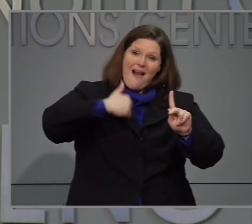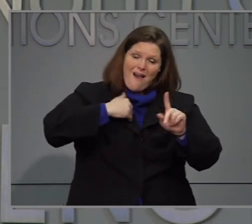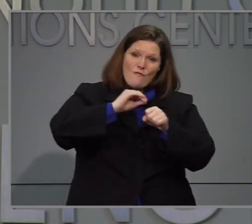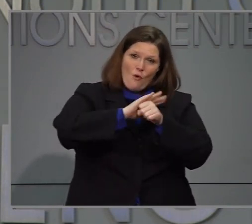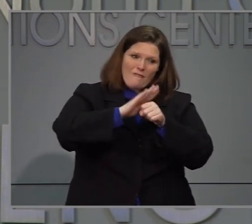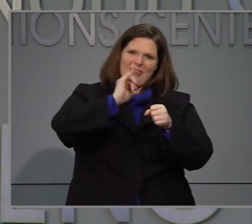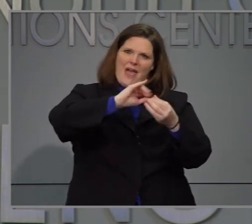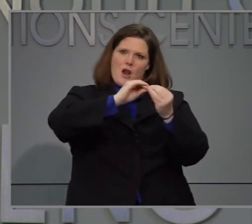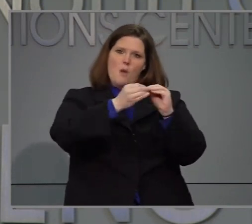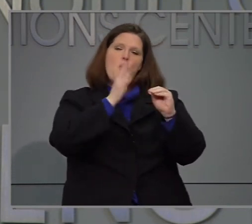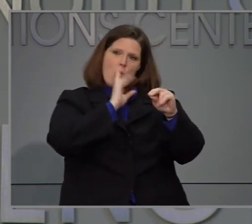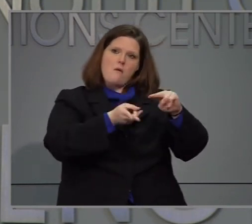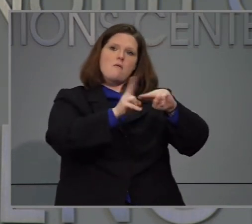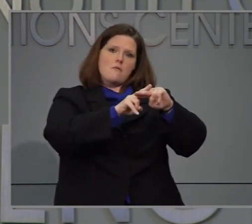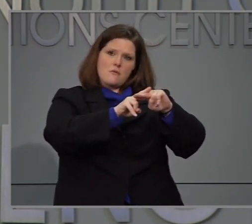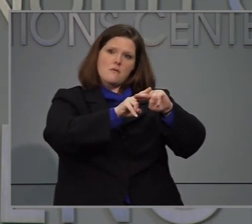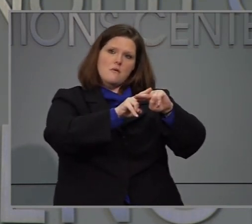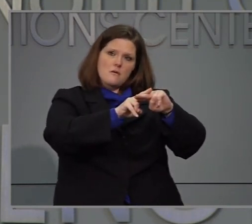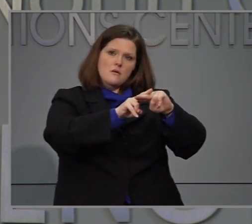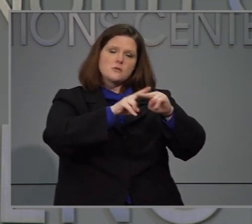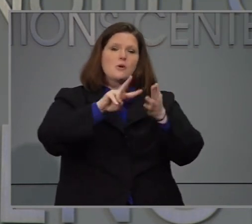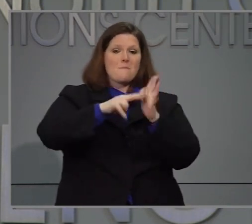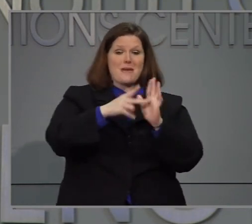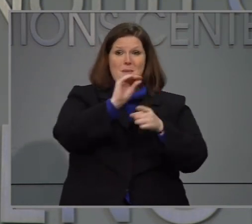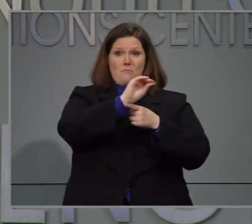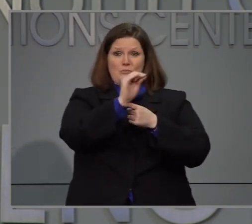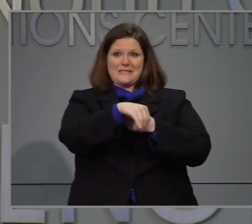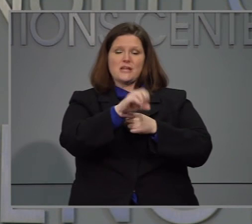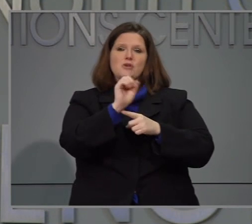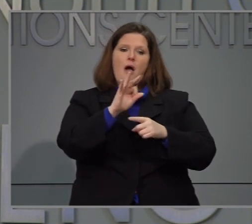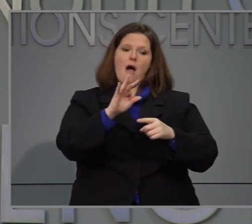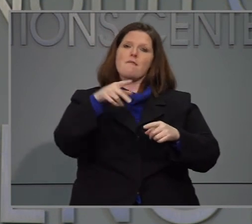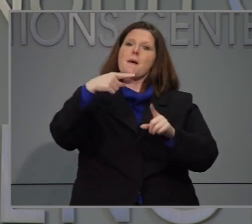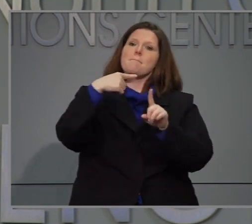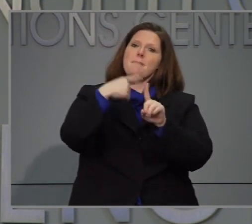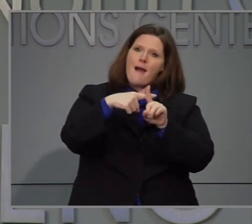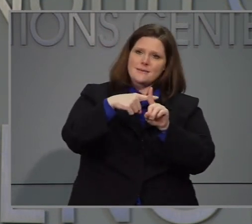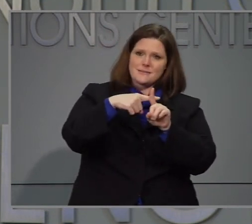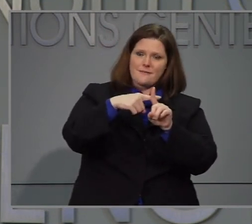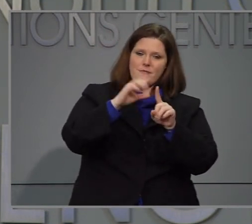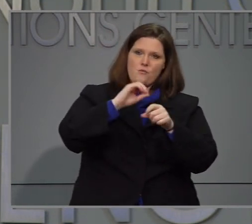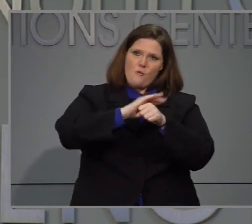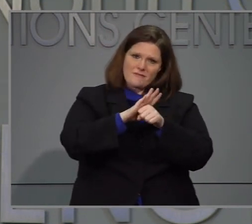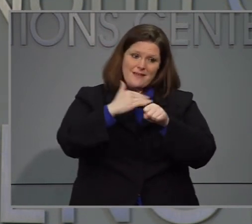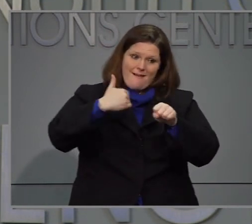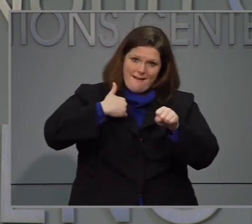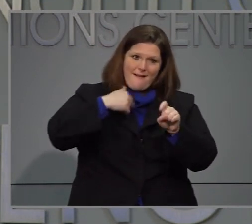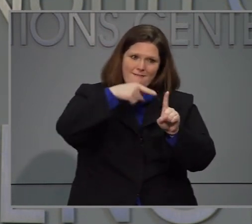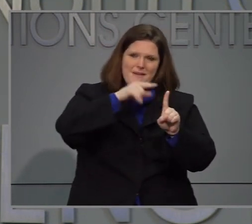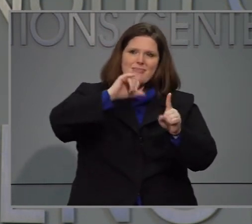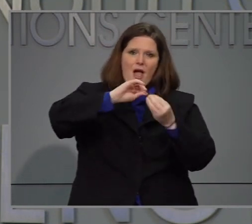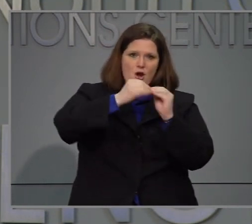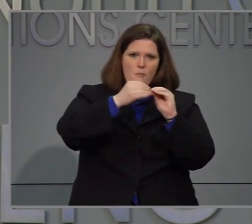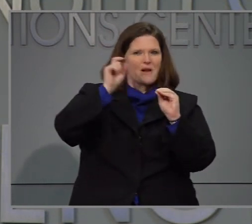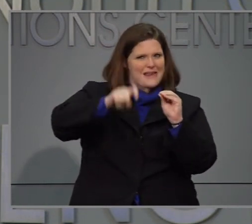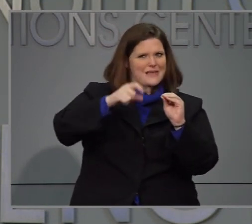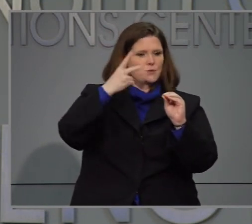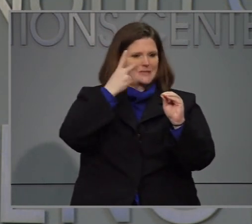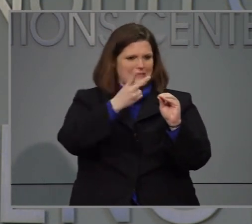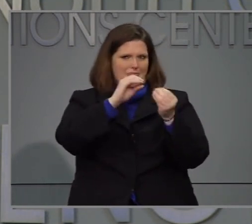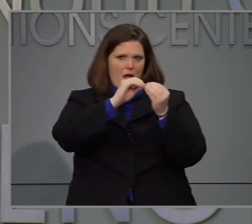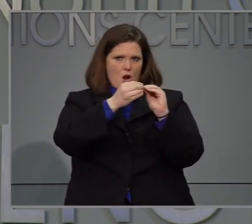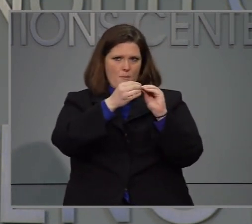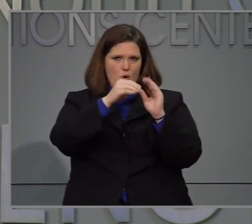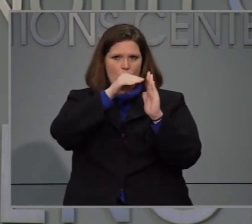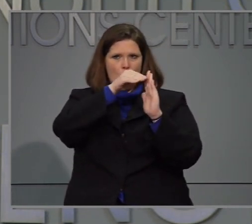pero el porcentaje de todas las pruebas positivas en general va a ser un indicador importante para nosotros y ese indicador está bajando. Eso